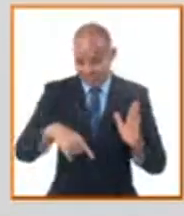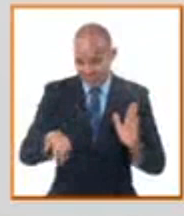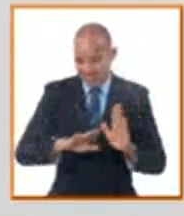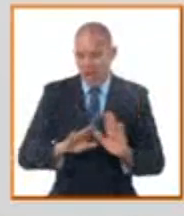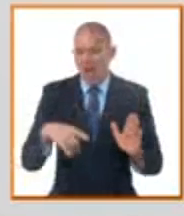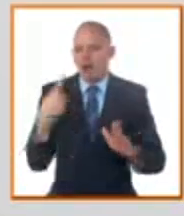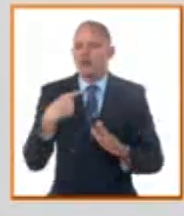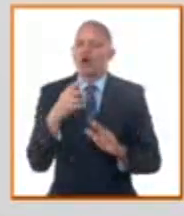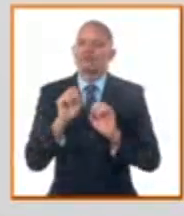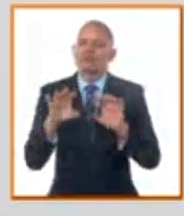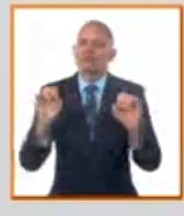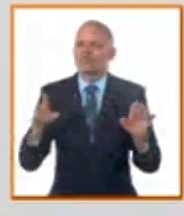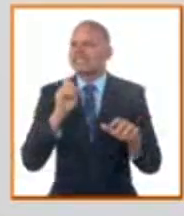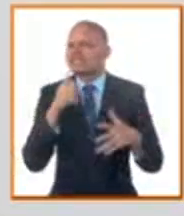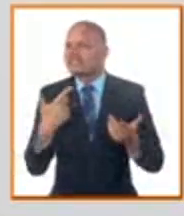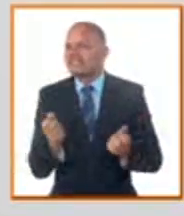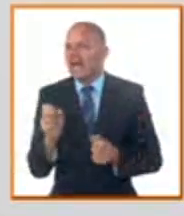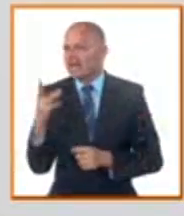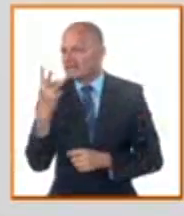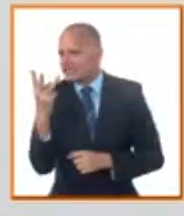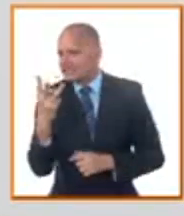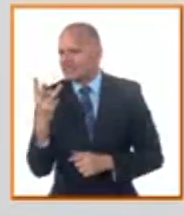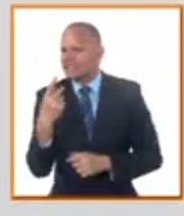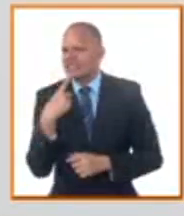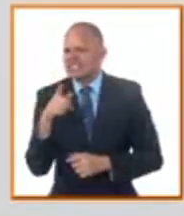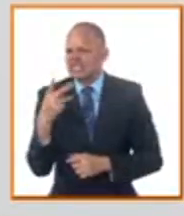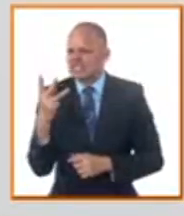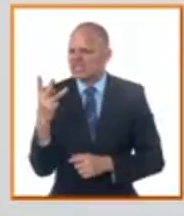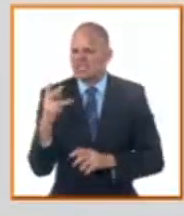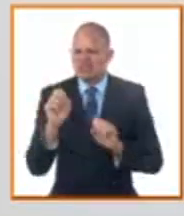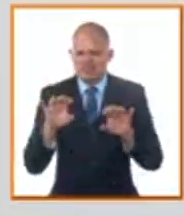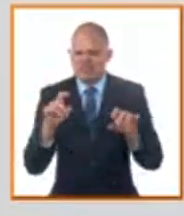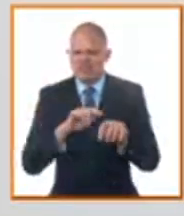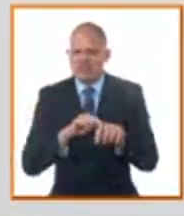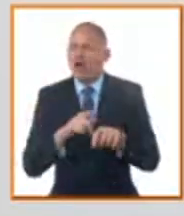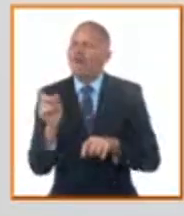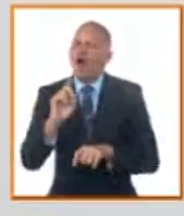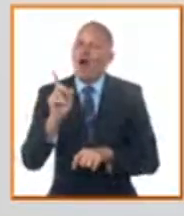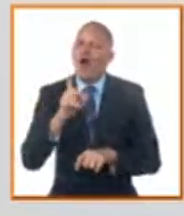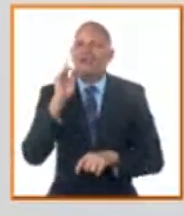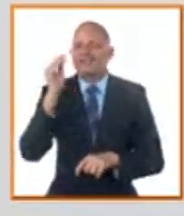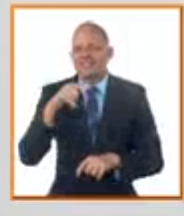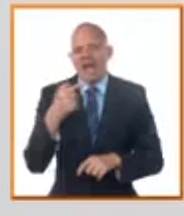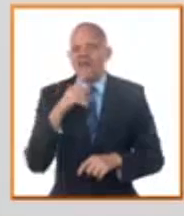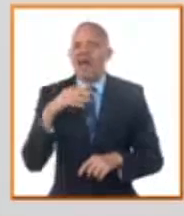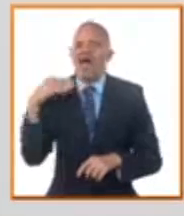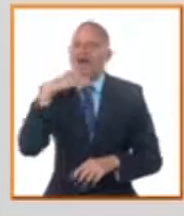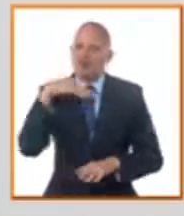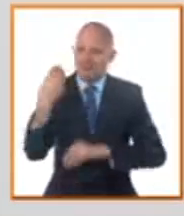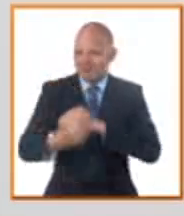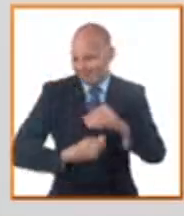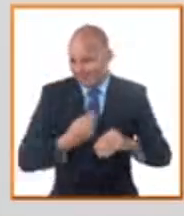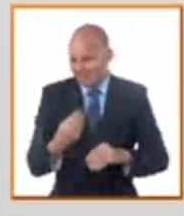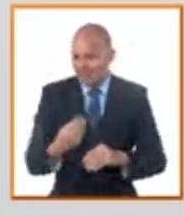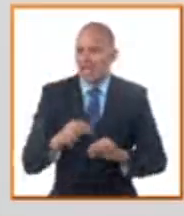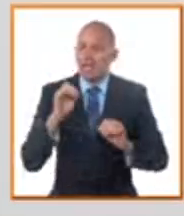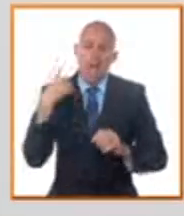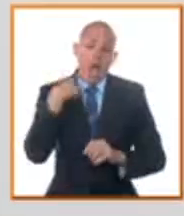mediados de enero, se hagan actualizaciones, ¿no?, de servicio. Sí, actualizaciones. Generalmente TransferMóvil hace entre 3 y